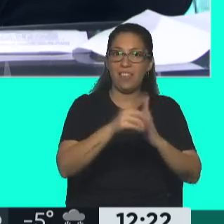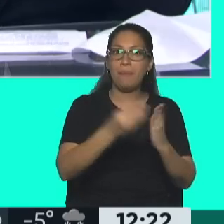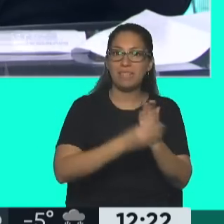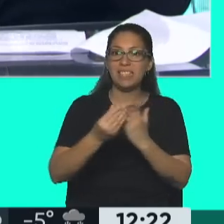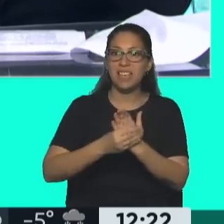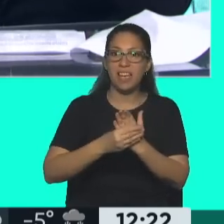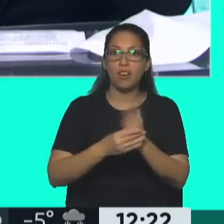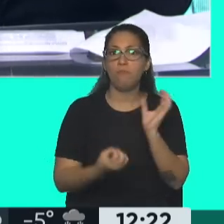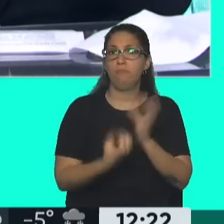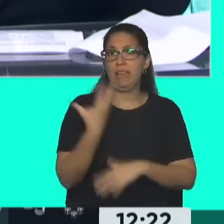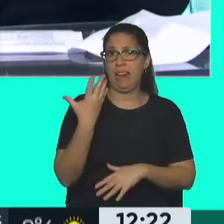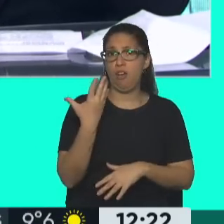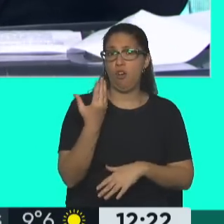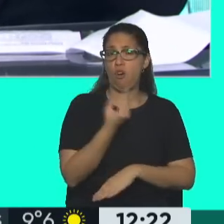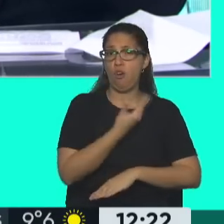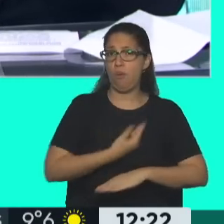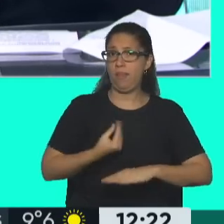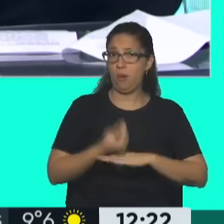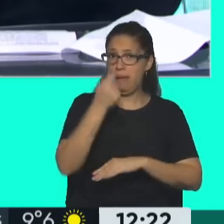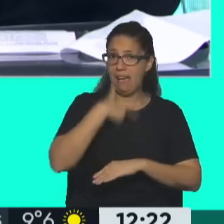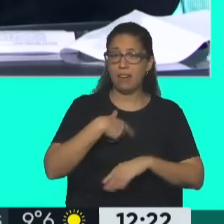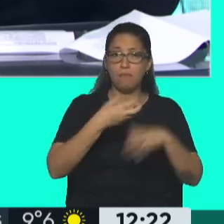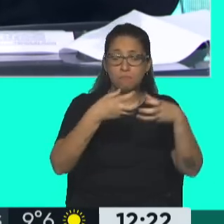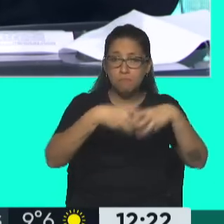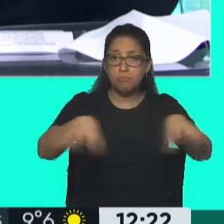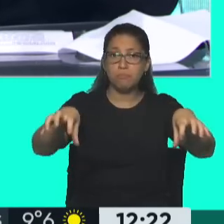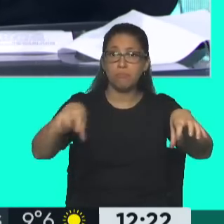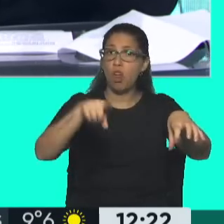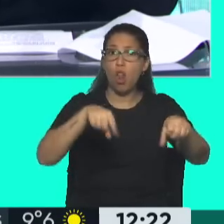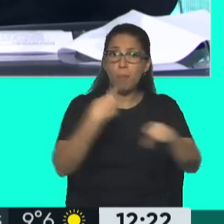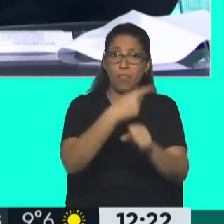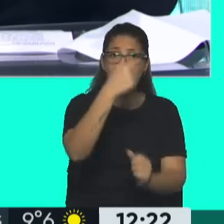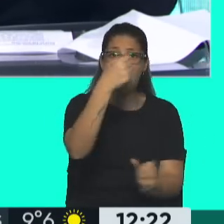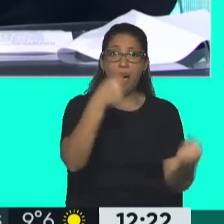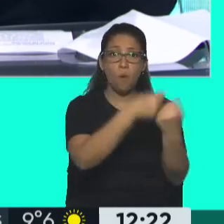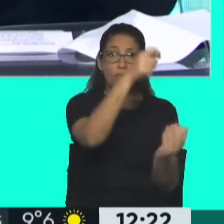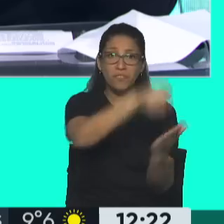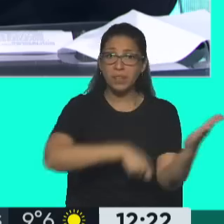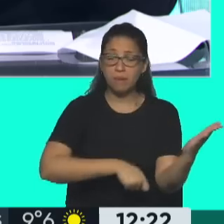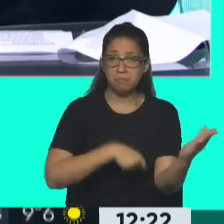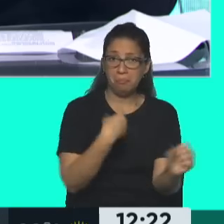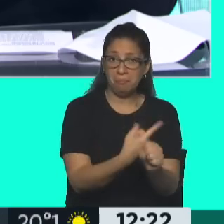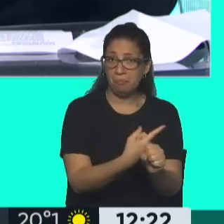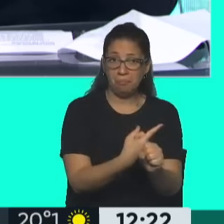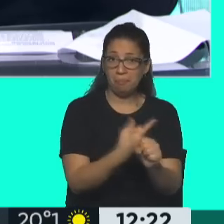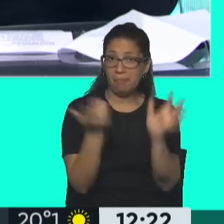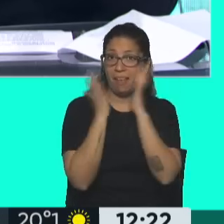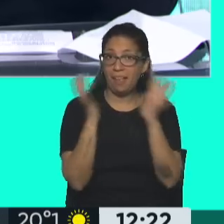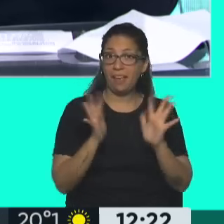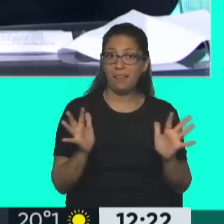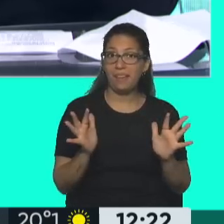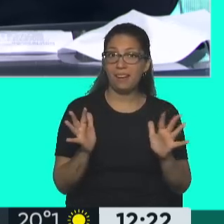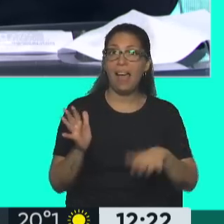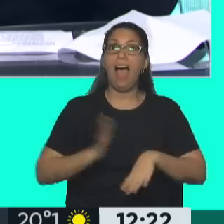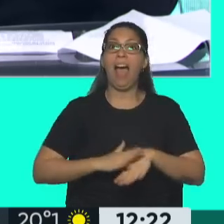ministerios que hizo el propio gobierno de Macri, no estaba facultado para firmar este acuerdo. No le correspondía a él firmar